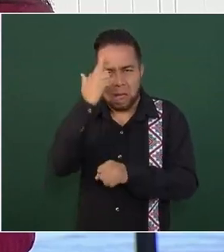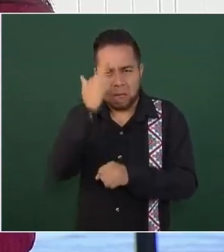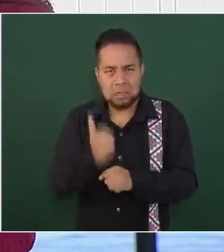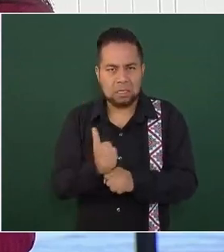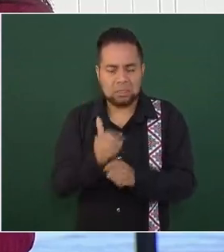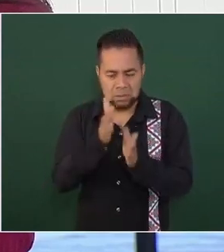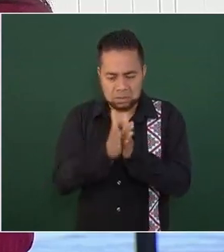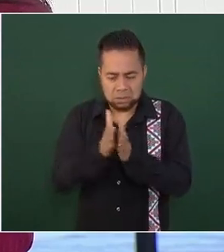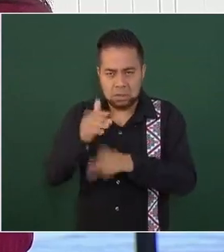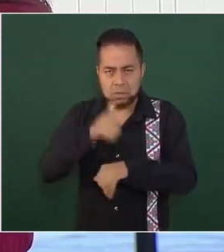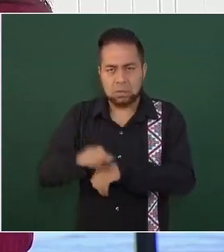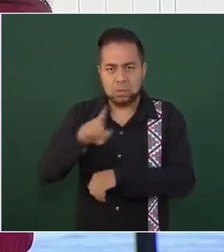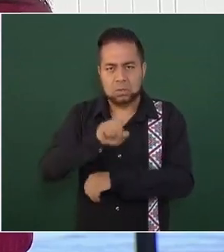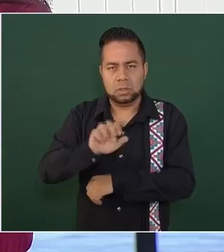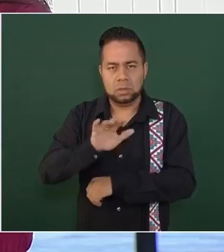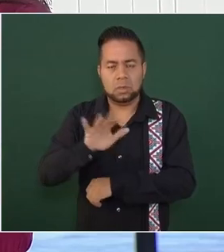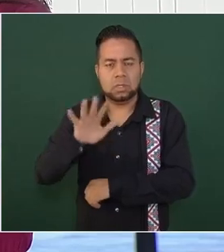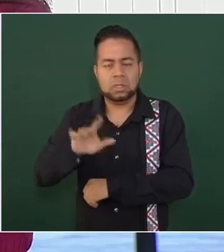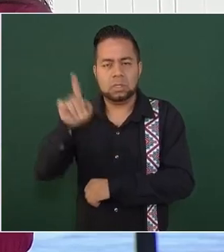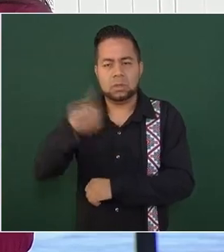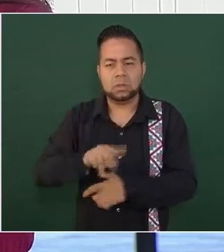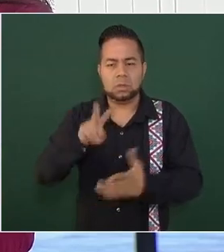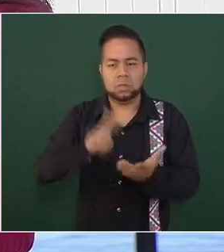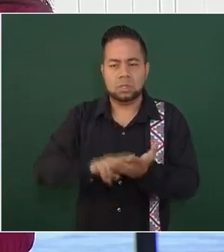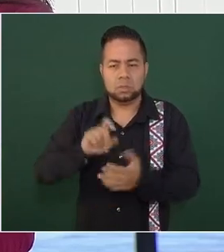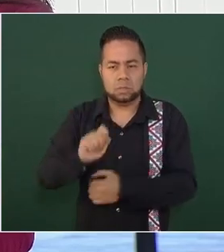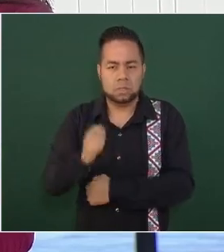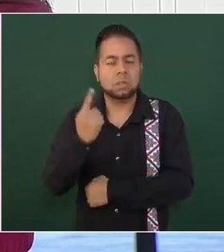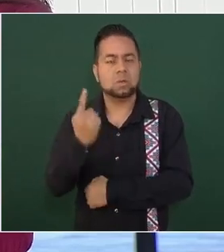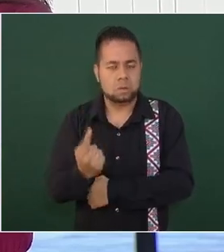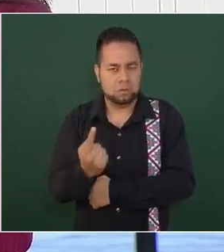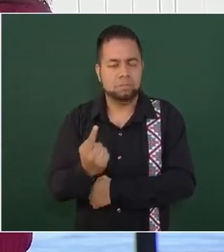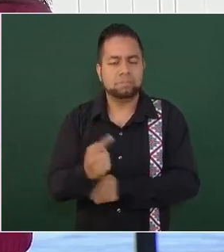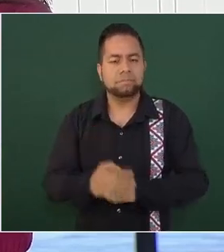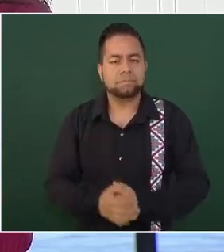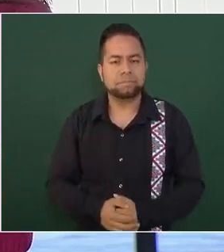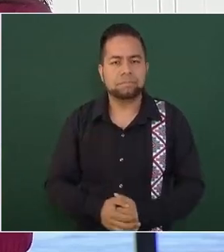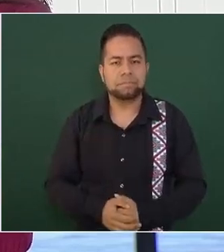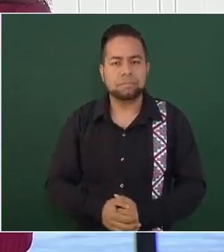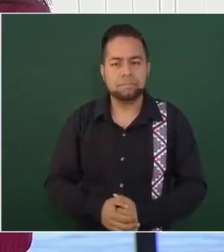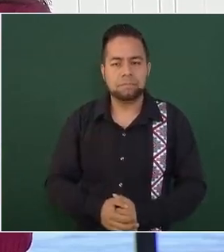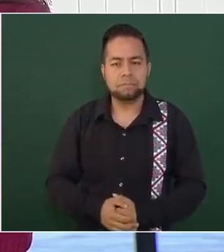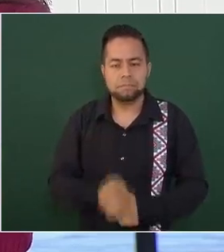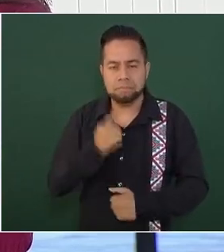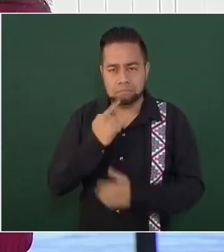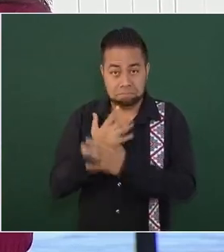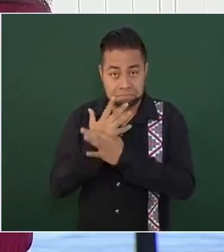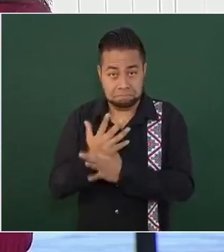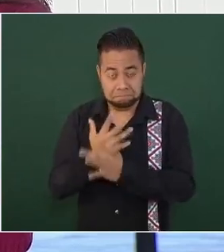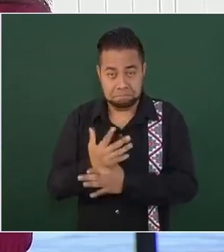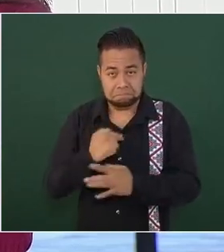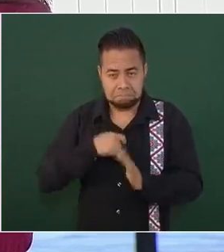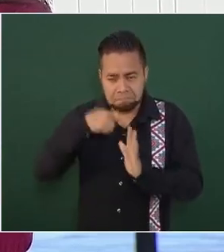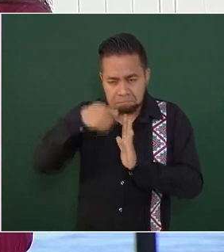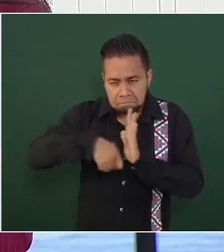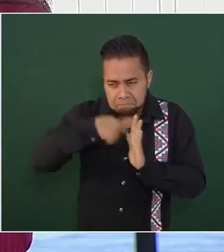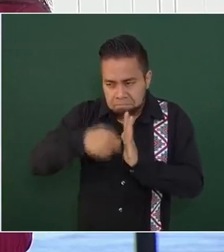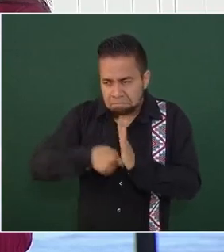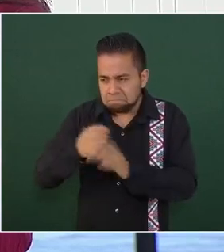155 diagonal 2021 según hemos documentado